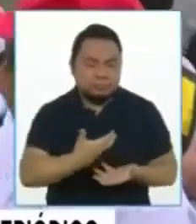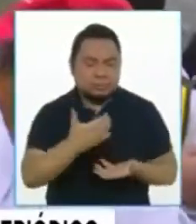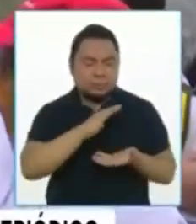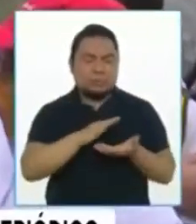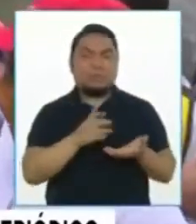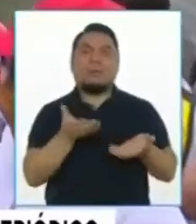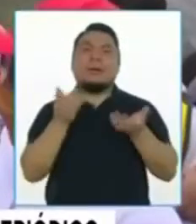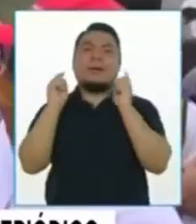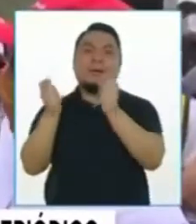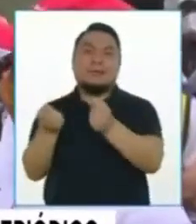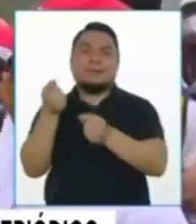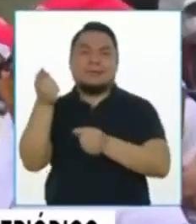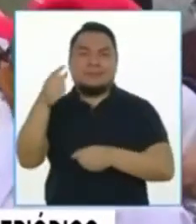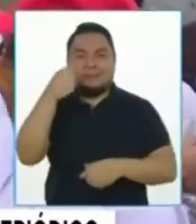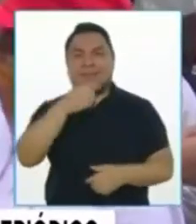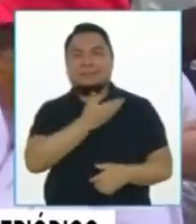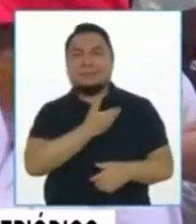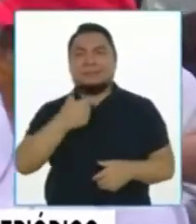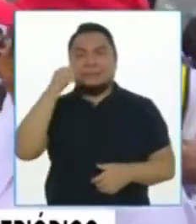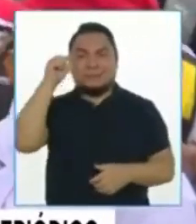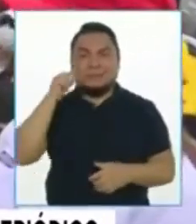una de sus chacras.